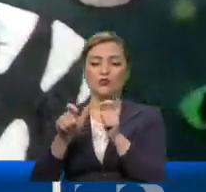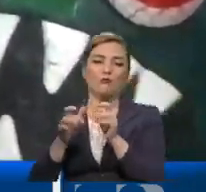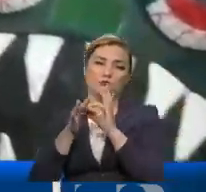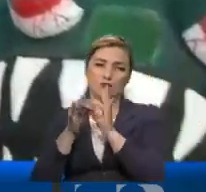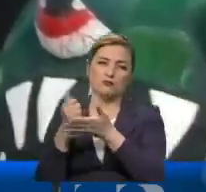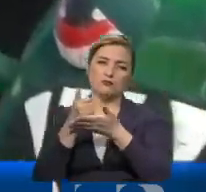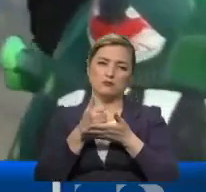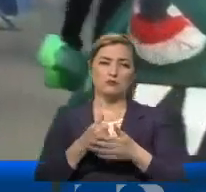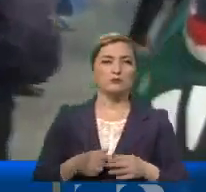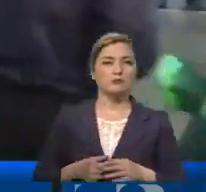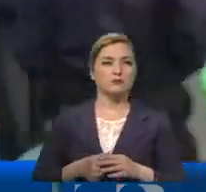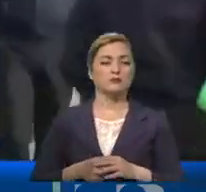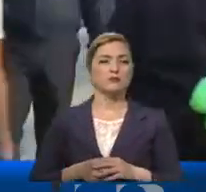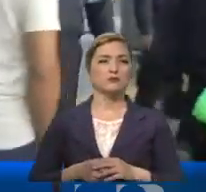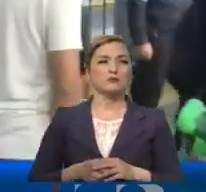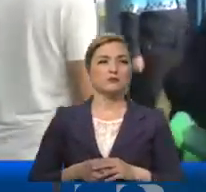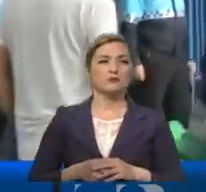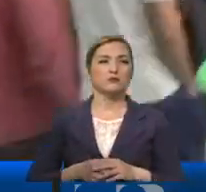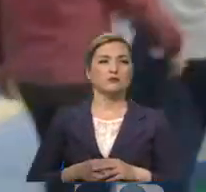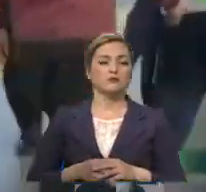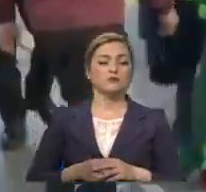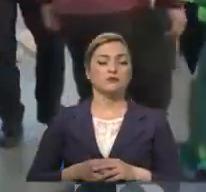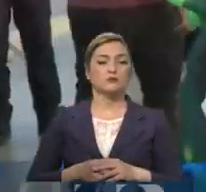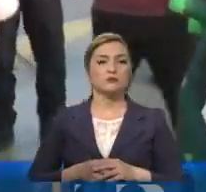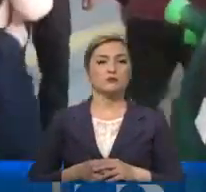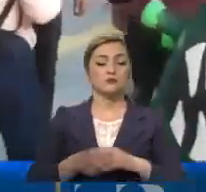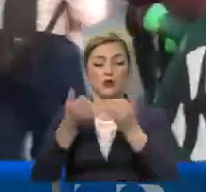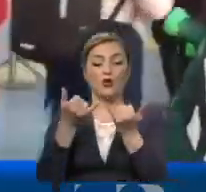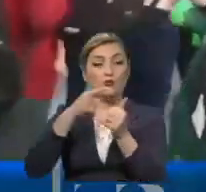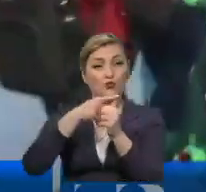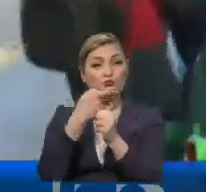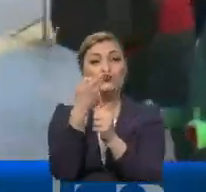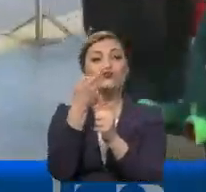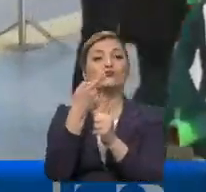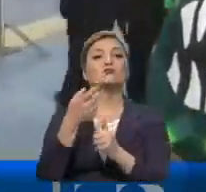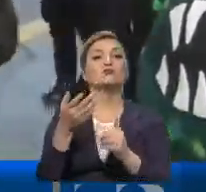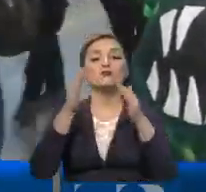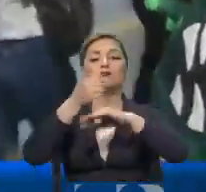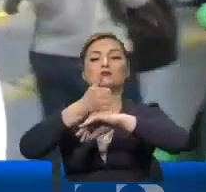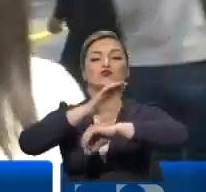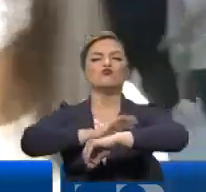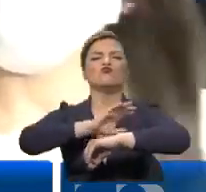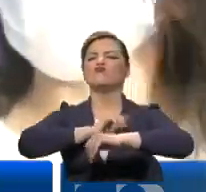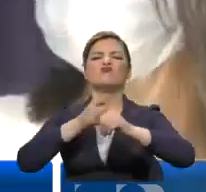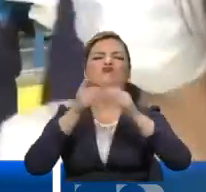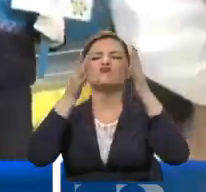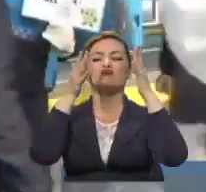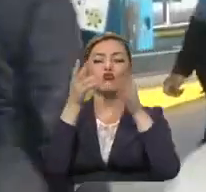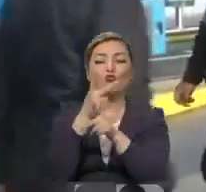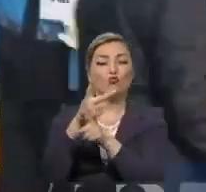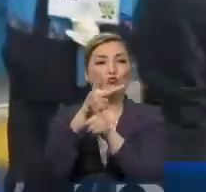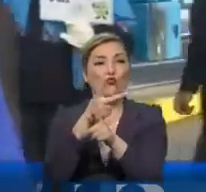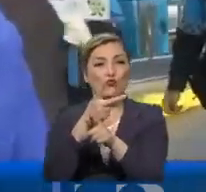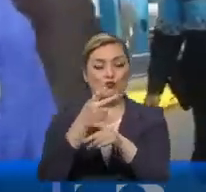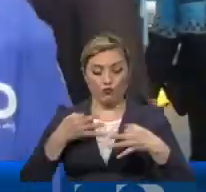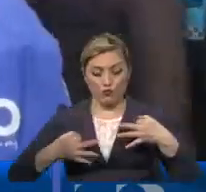para evitar más contagios. Sí, la prioridad en este momento por parte de las autoridades municipales es precautelar la